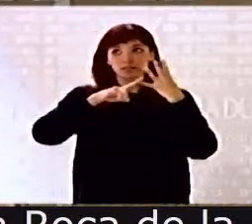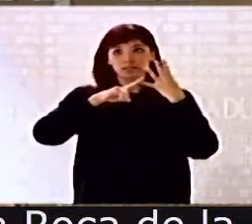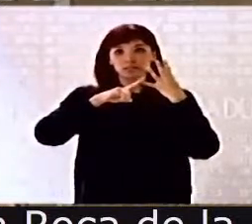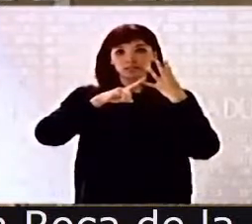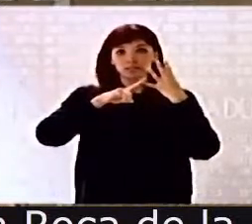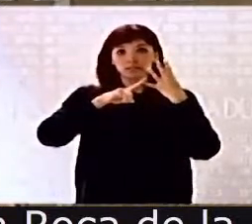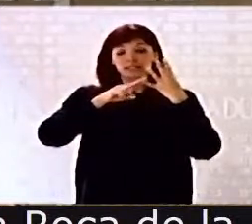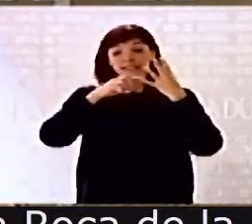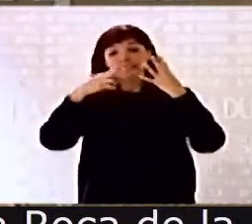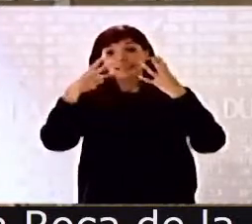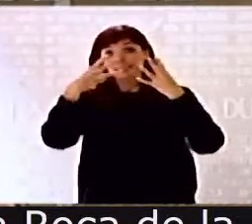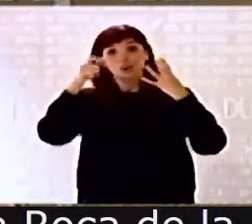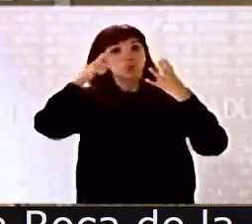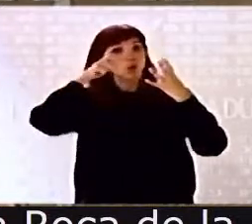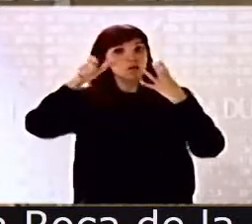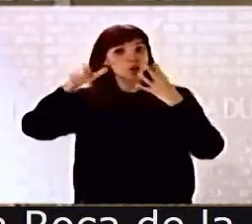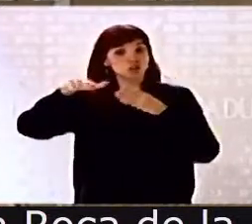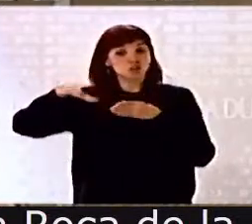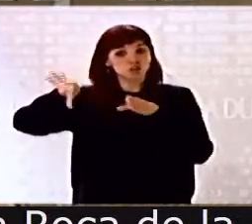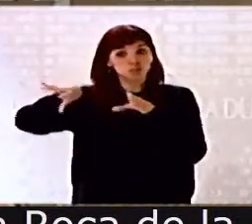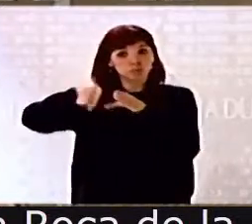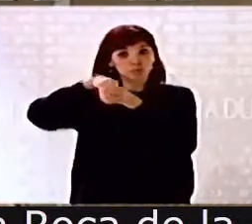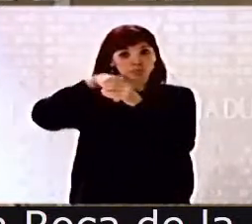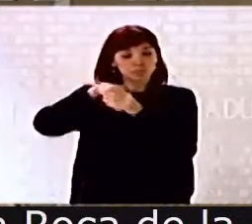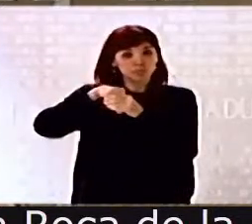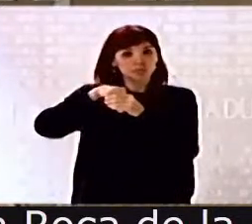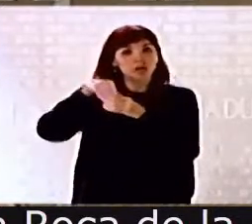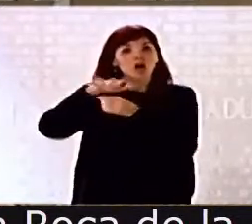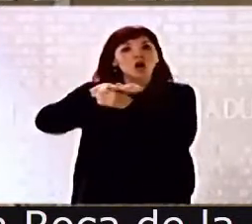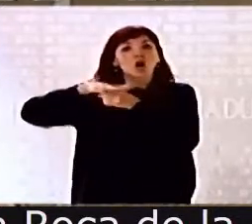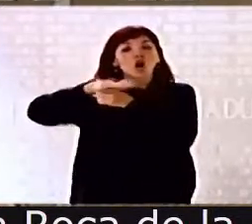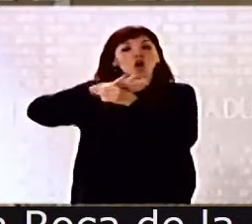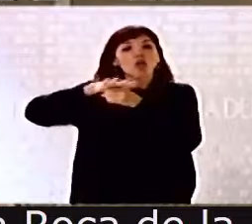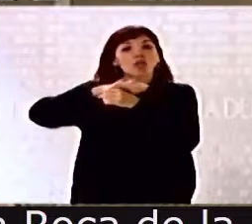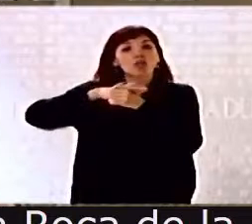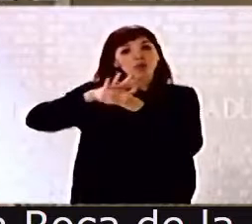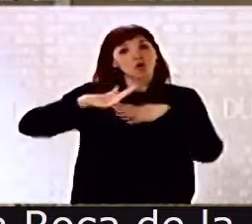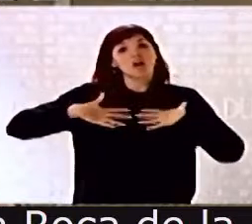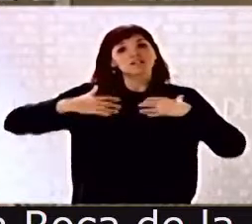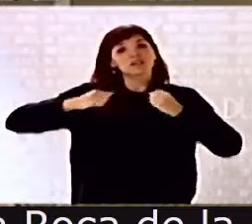y 3 poblaciones que pertenecen a la zona de salud de Cabezuela del Valle.